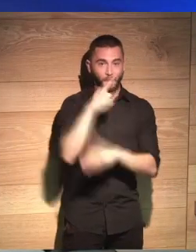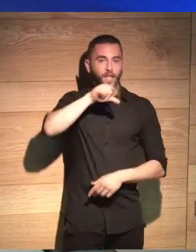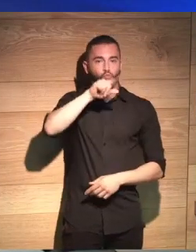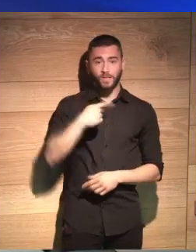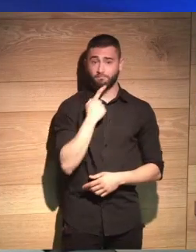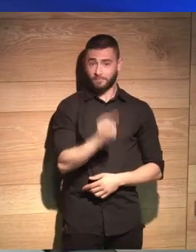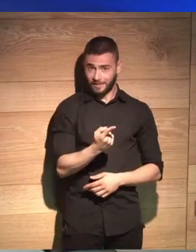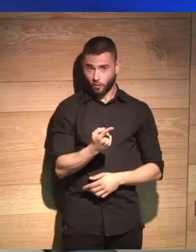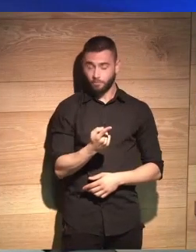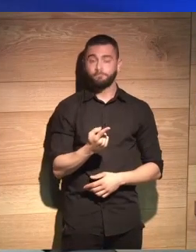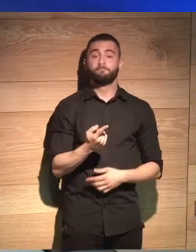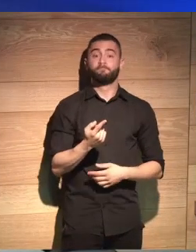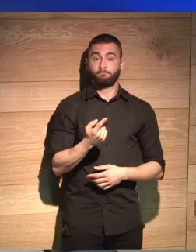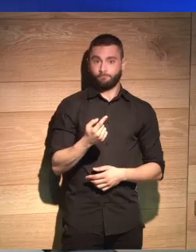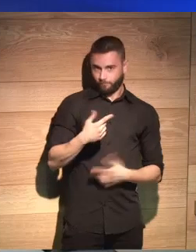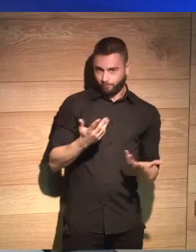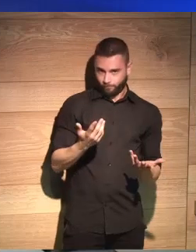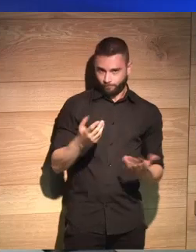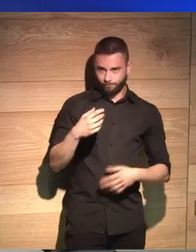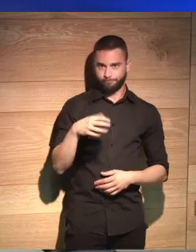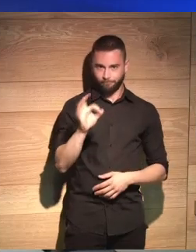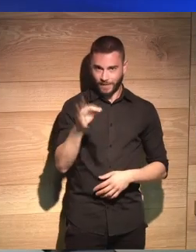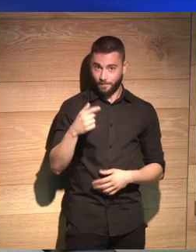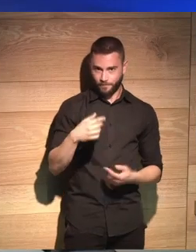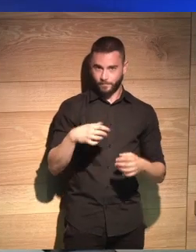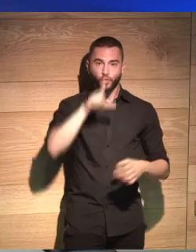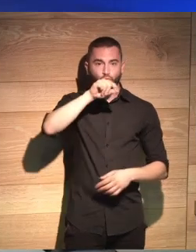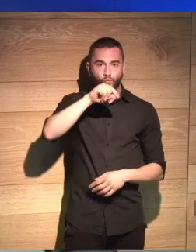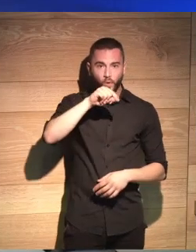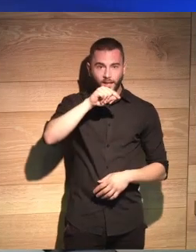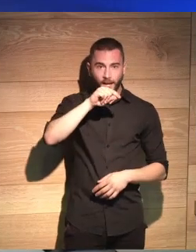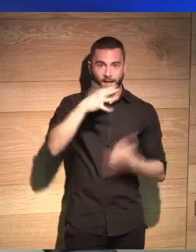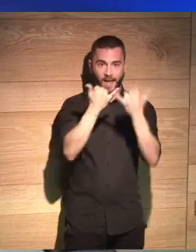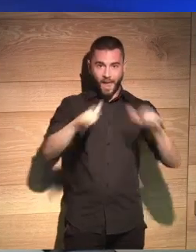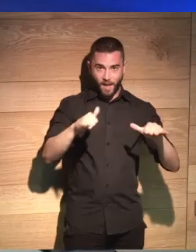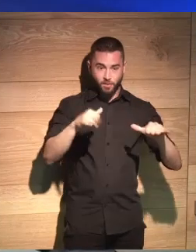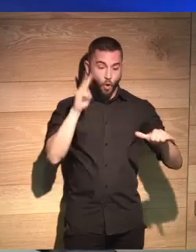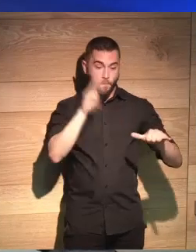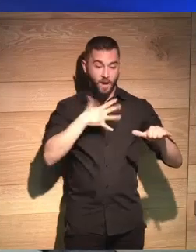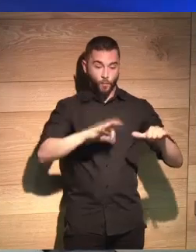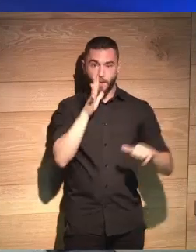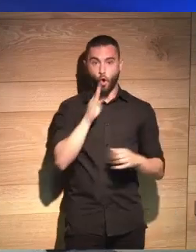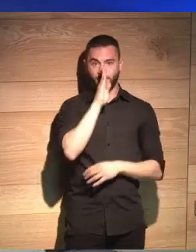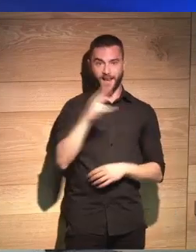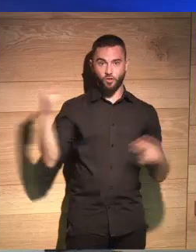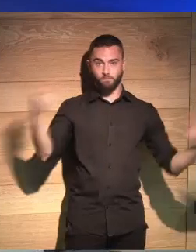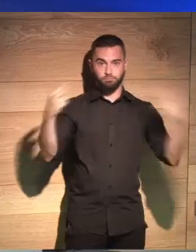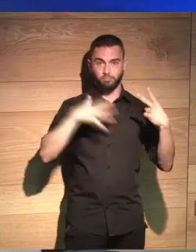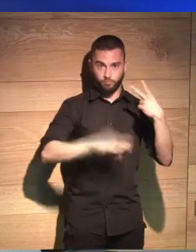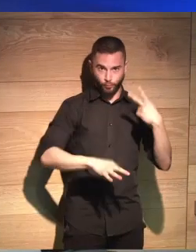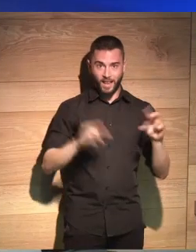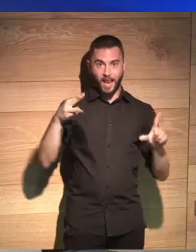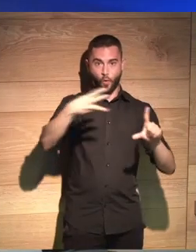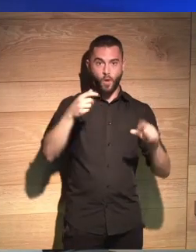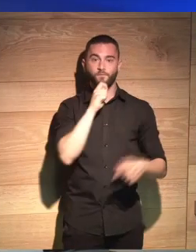Twitter, donde por cierto se puede seguir el evento, que también es emitido en streaming por la página web